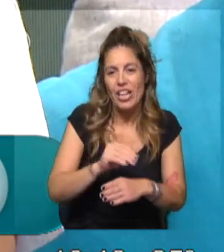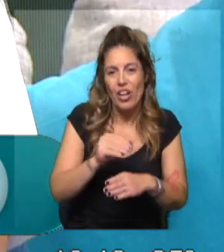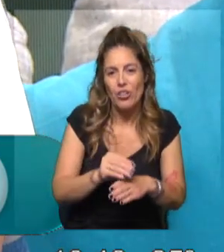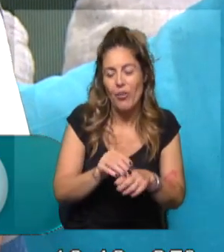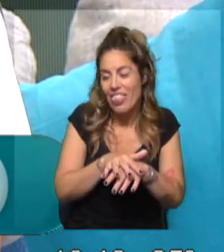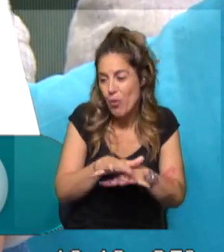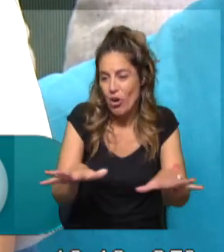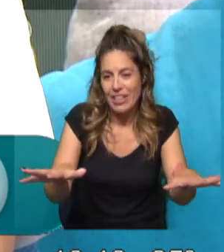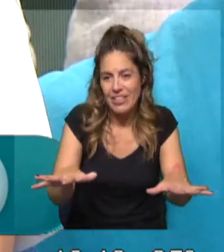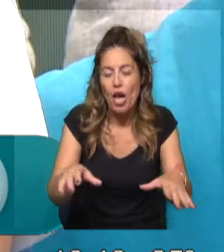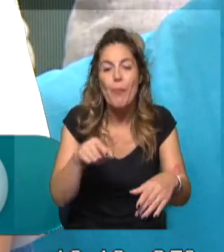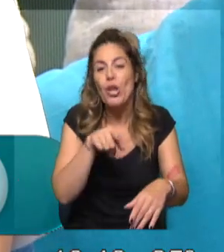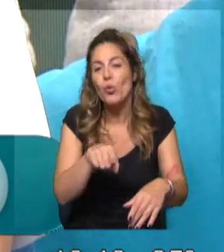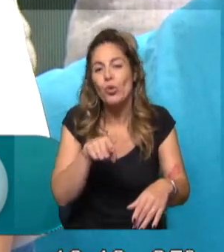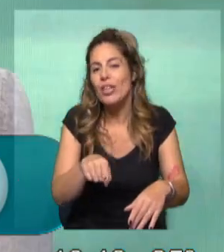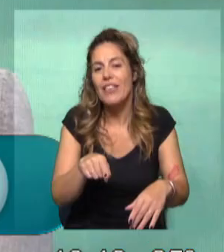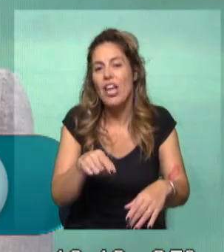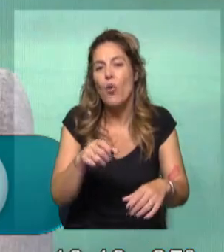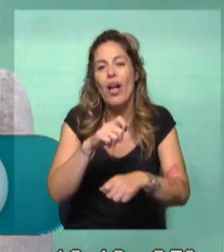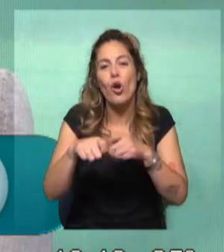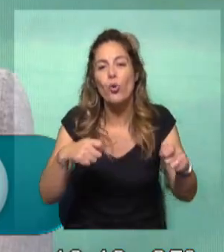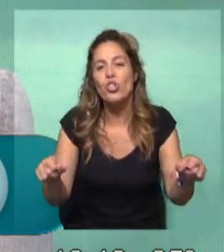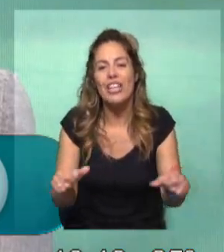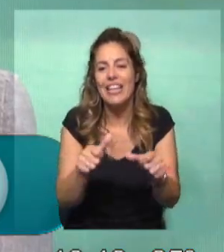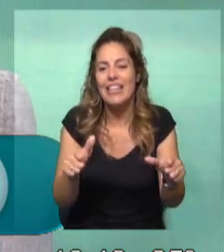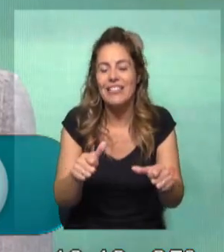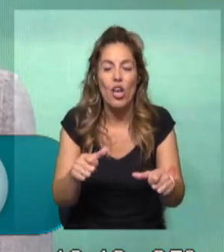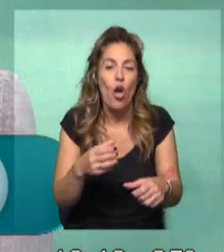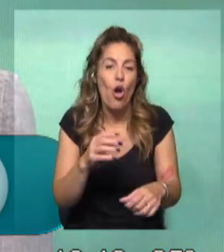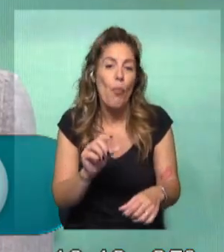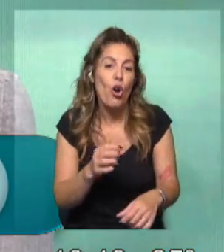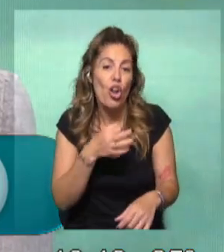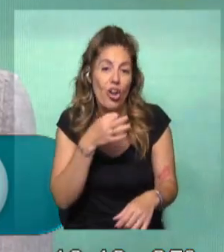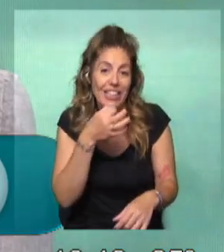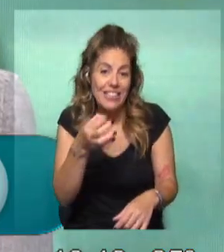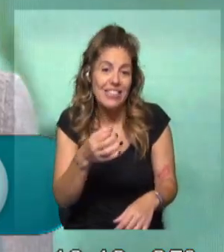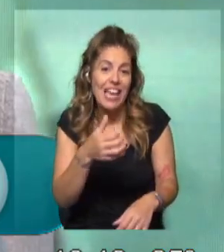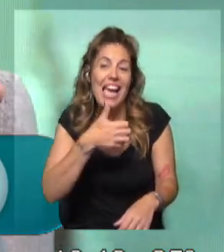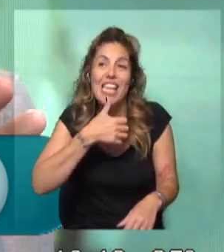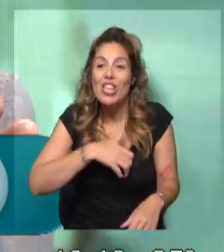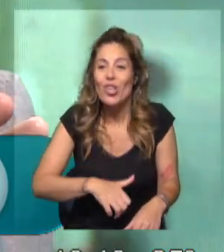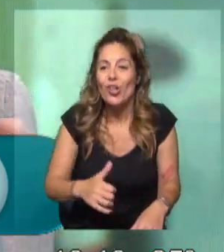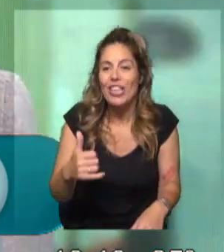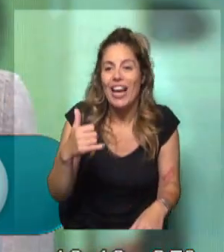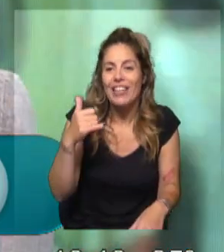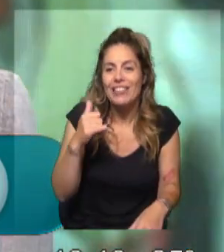democratizan. Pero ¿cuáles conclusiones son las que te quedas vos? Y un poco lo que te decía yo, digo, anécdotas que te apinta la